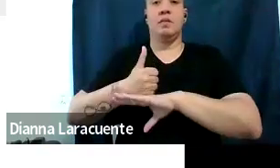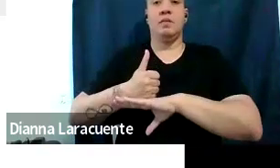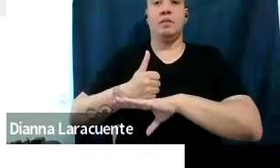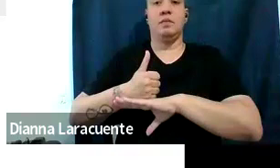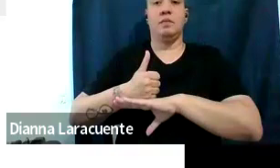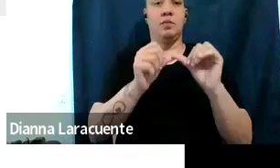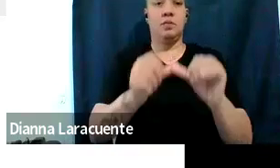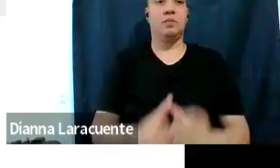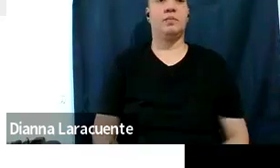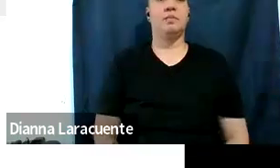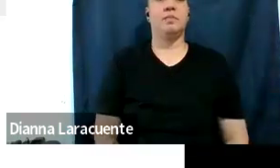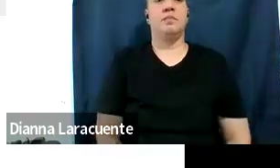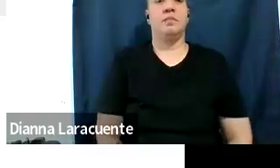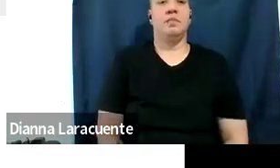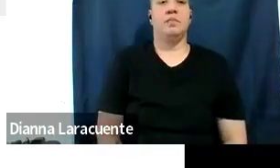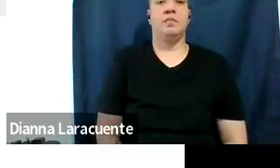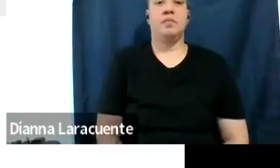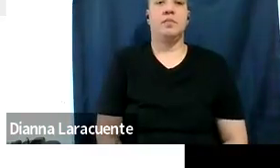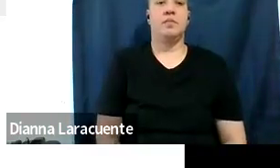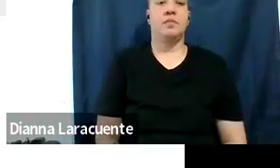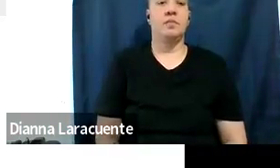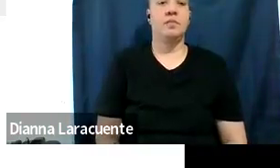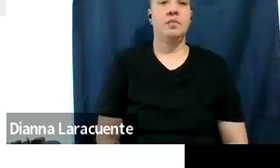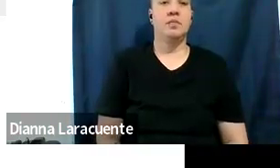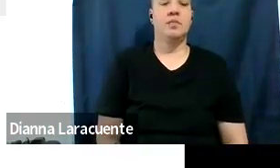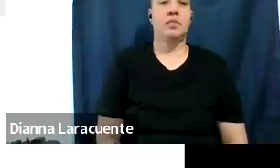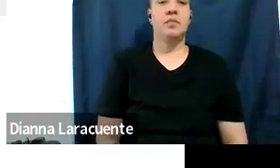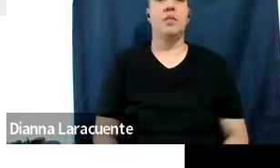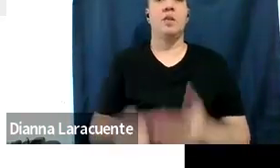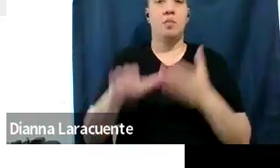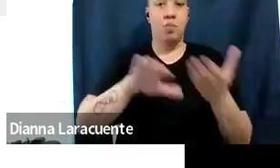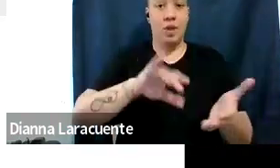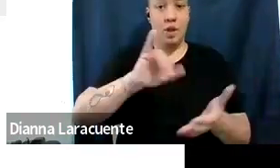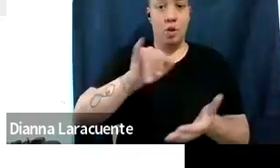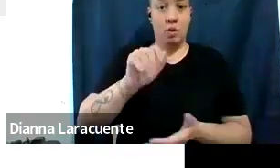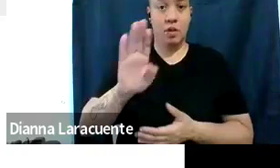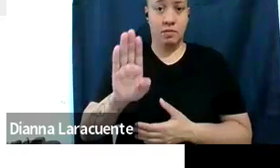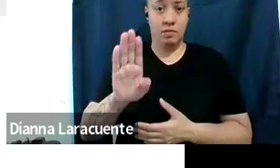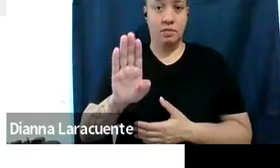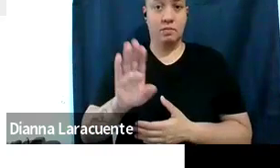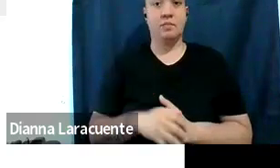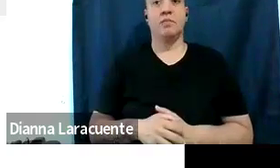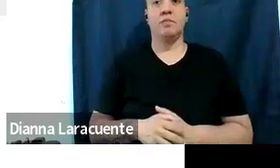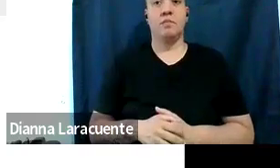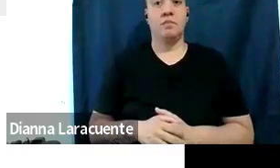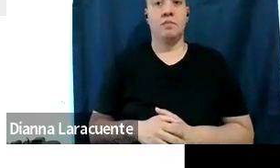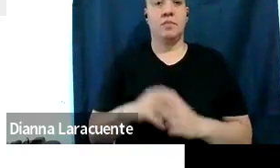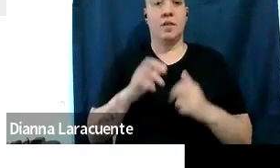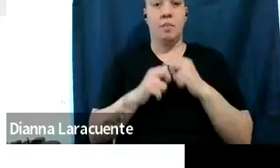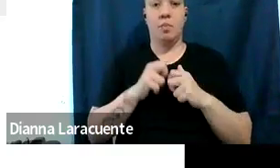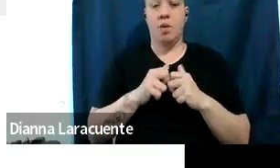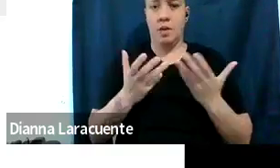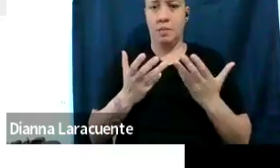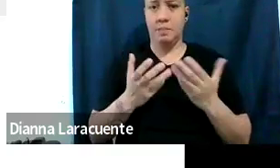sigue la próxima. Pero muere Valdoriotti. No, pero el problema es que